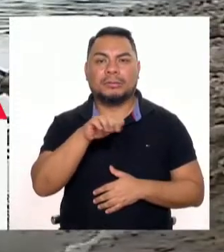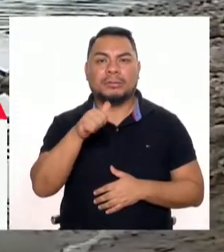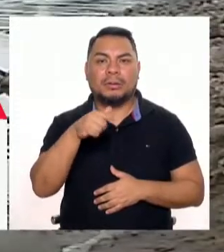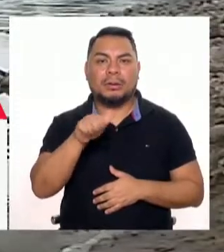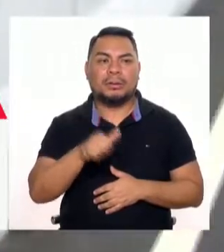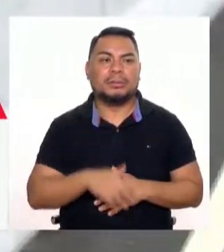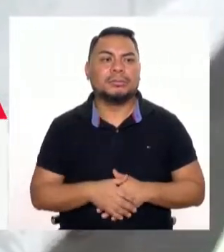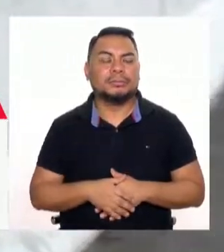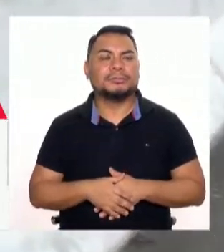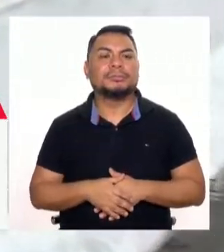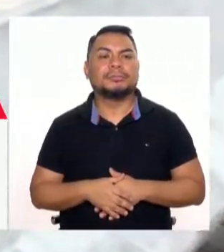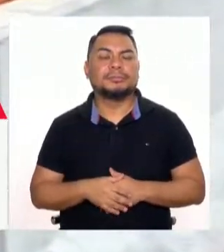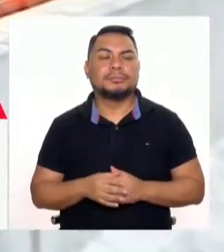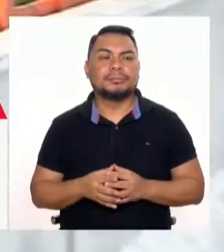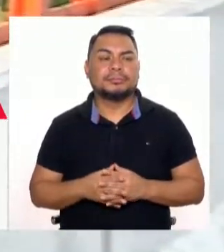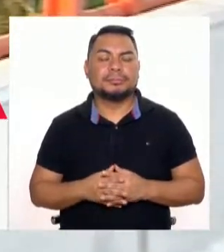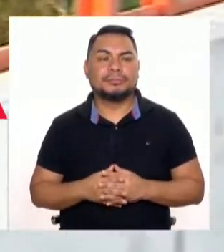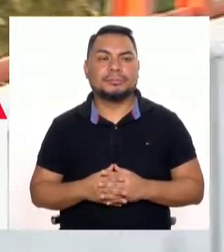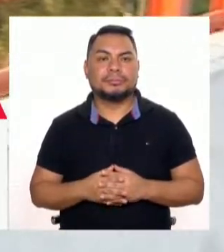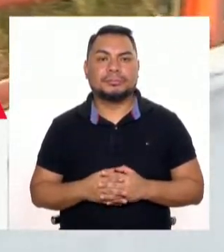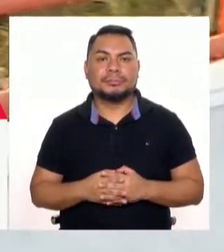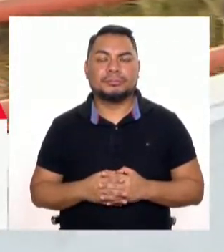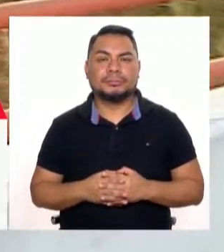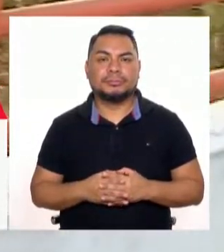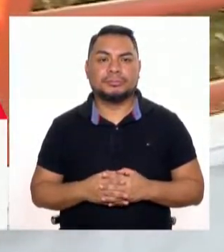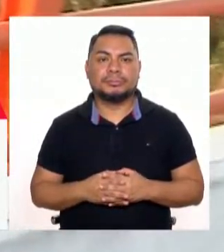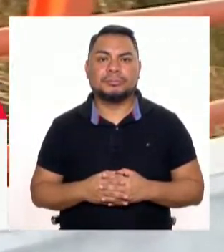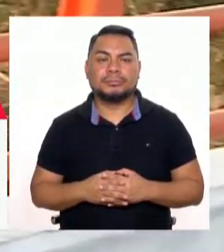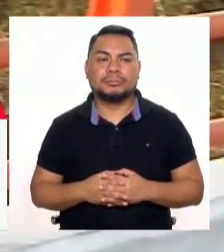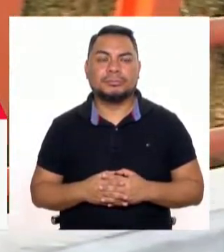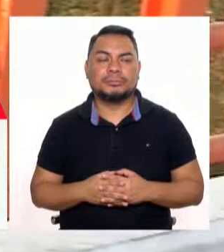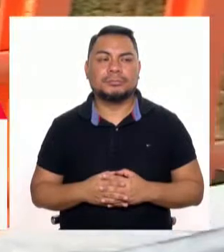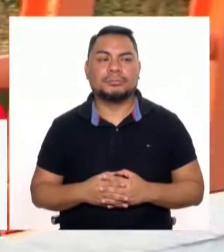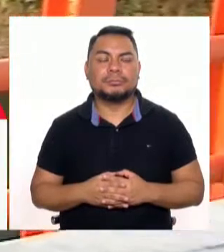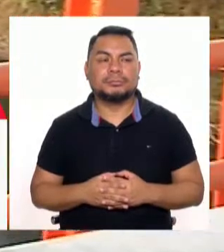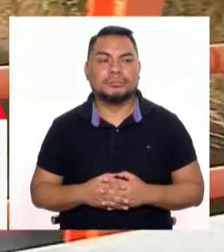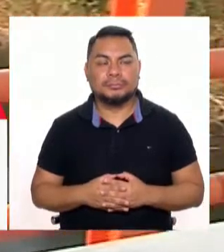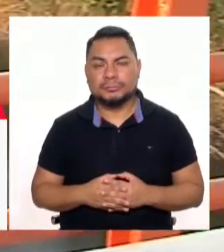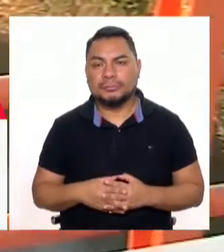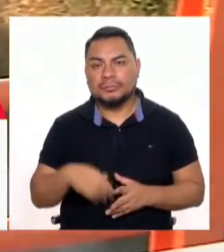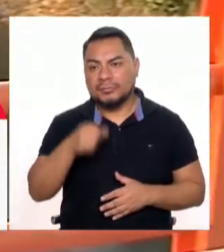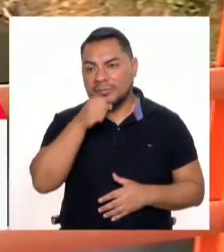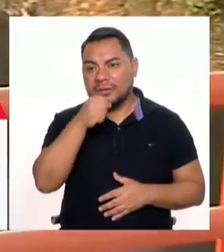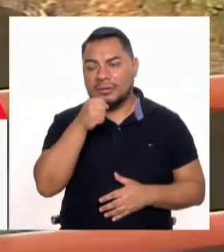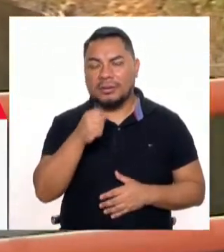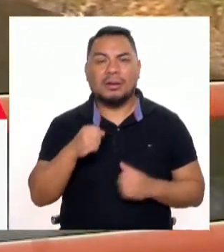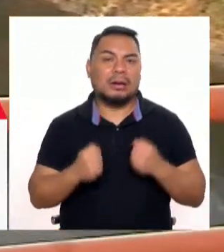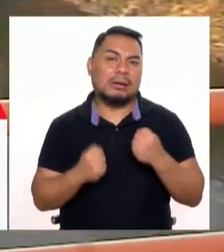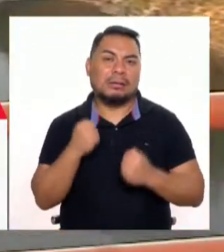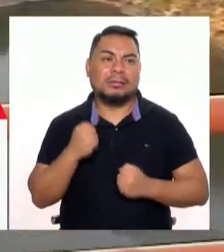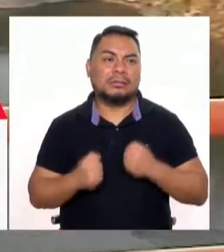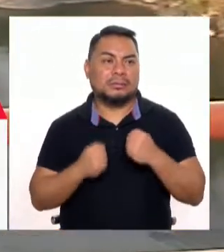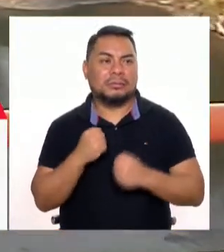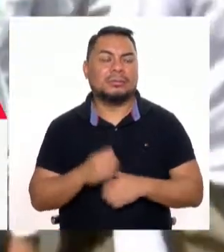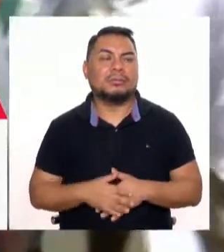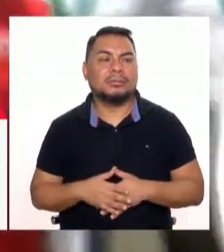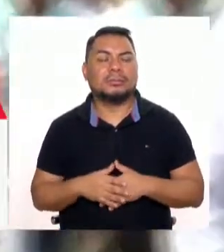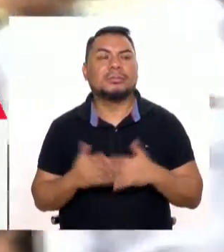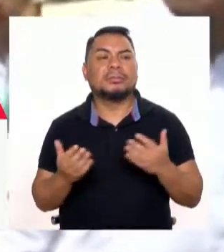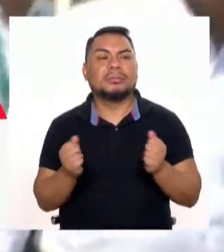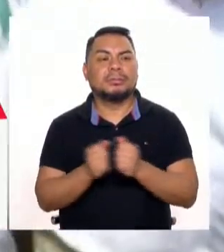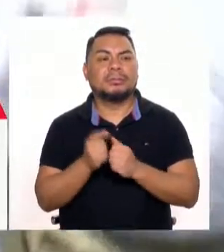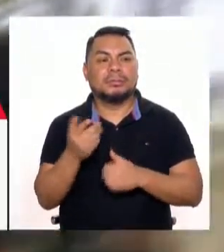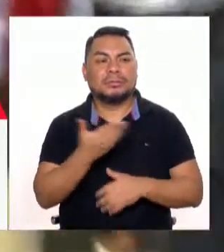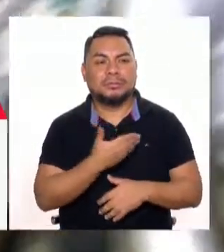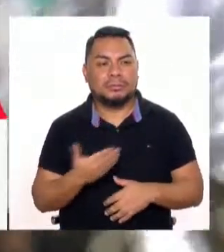los medios de comunicación también hacen este esfuerzo de poder correr y estar al ritmo